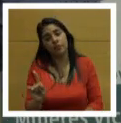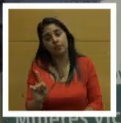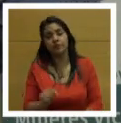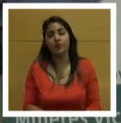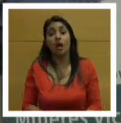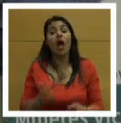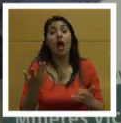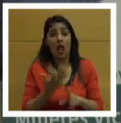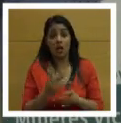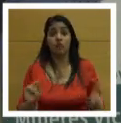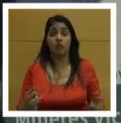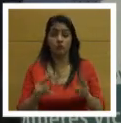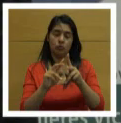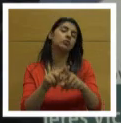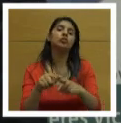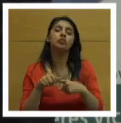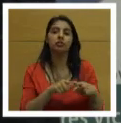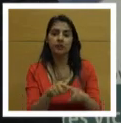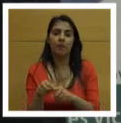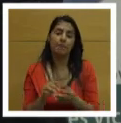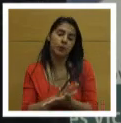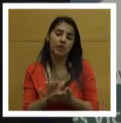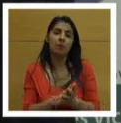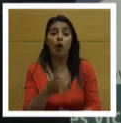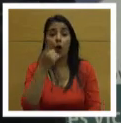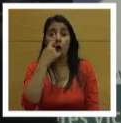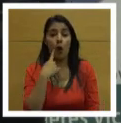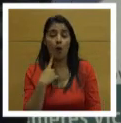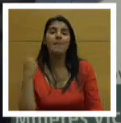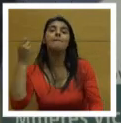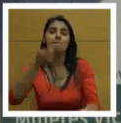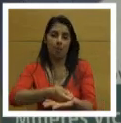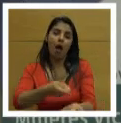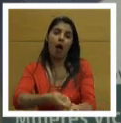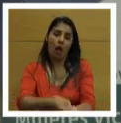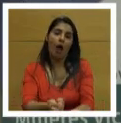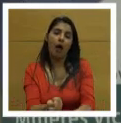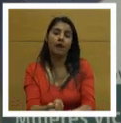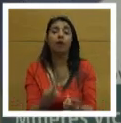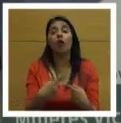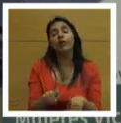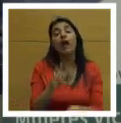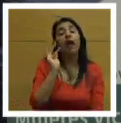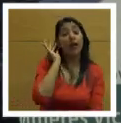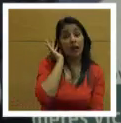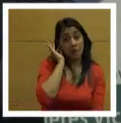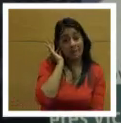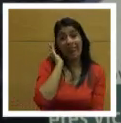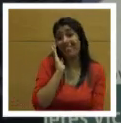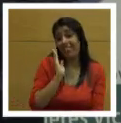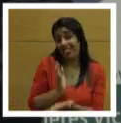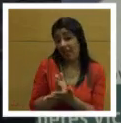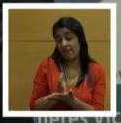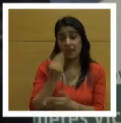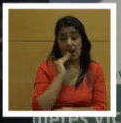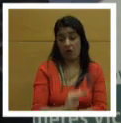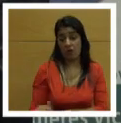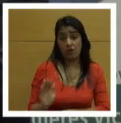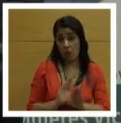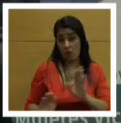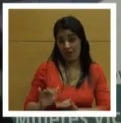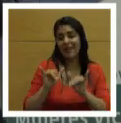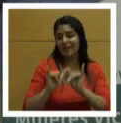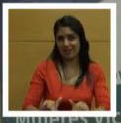Una construcción social, los hombres son proveedores. Otra construcción social, las mujeres deben cuidar a los niños y estar en sus